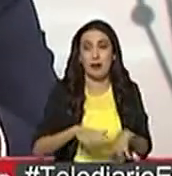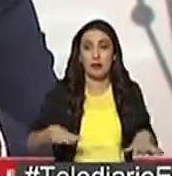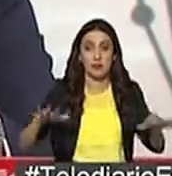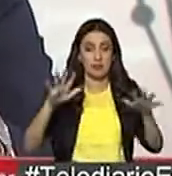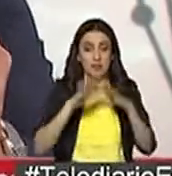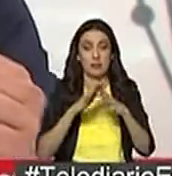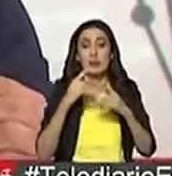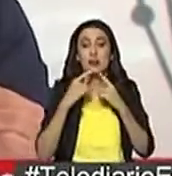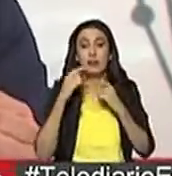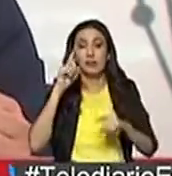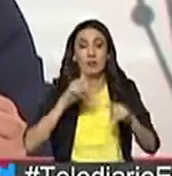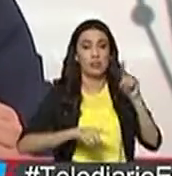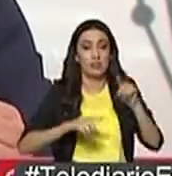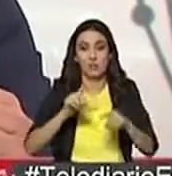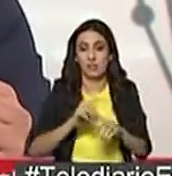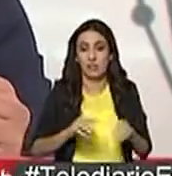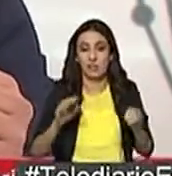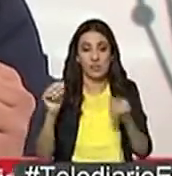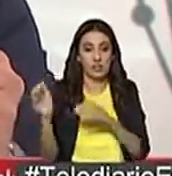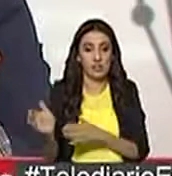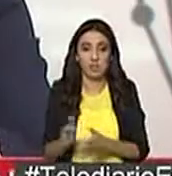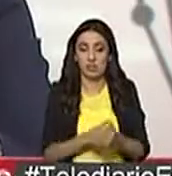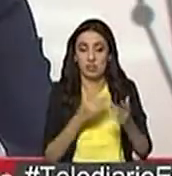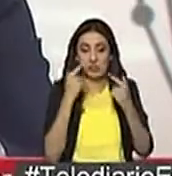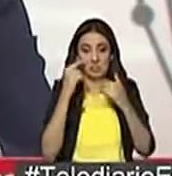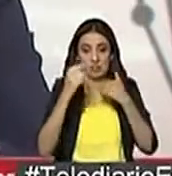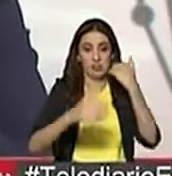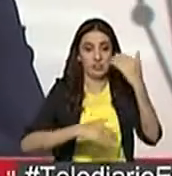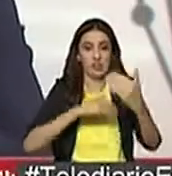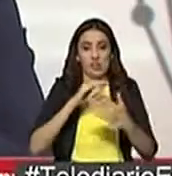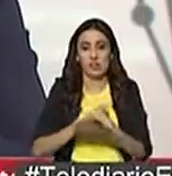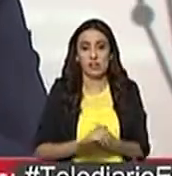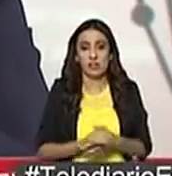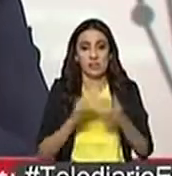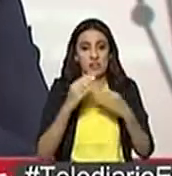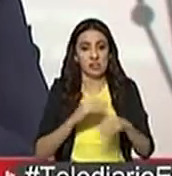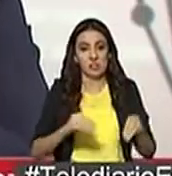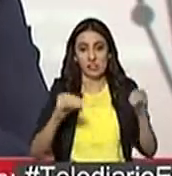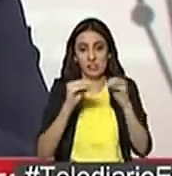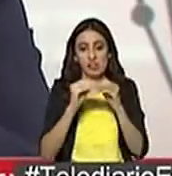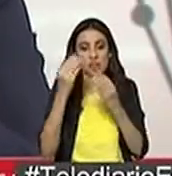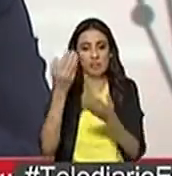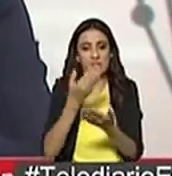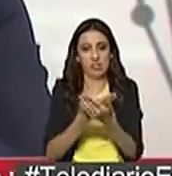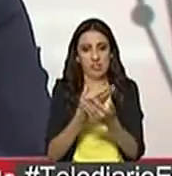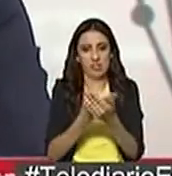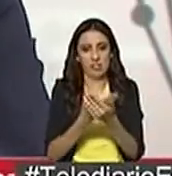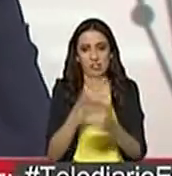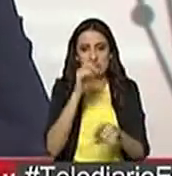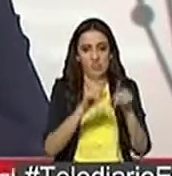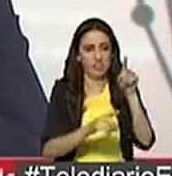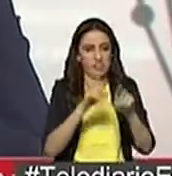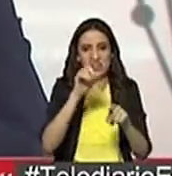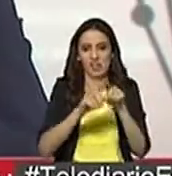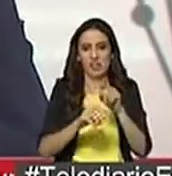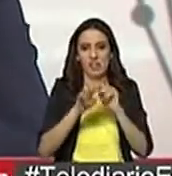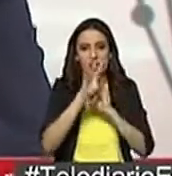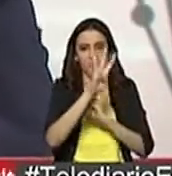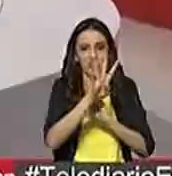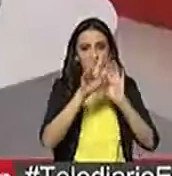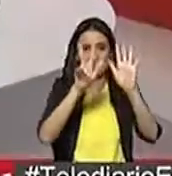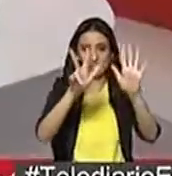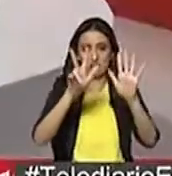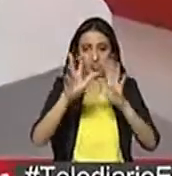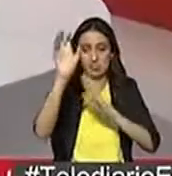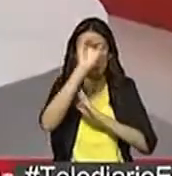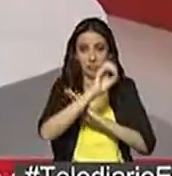grupos económicos, que son los que más generan empleo en el país, que es lo que se necesita, llegar a una tarifa de impuesto a la renta del 48%. Esto